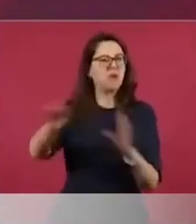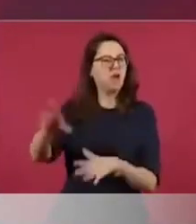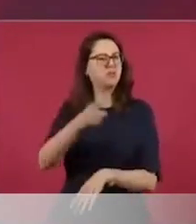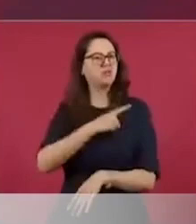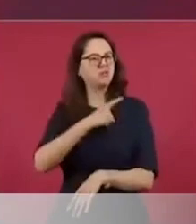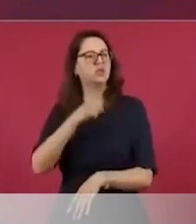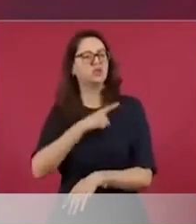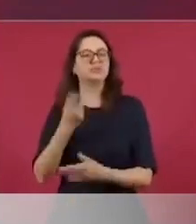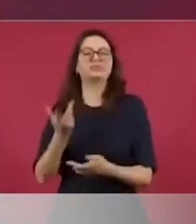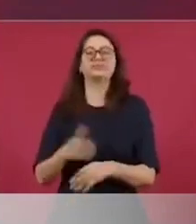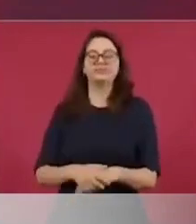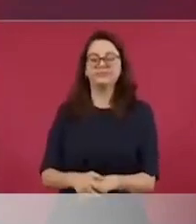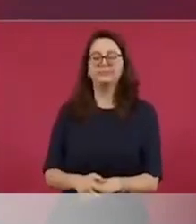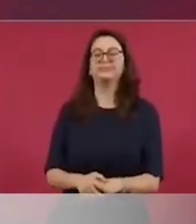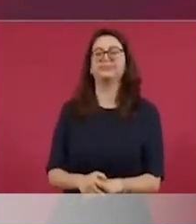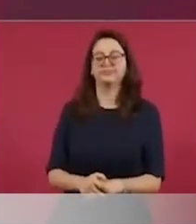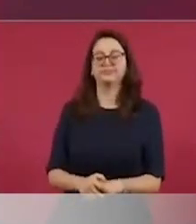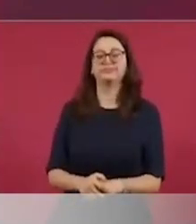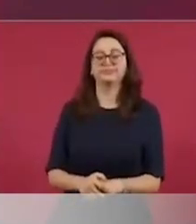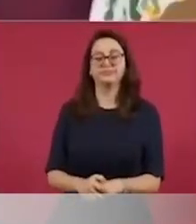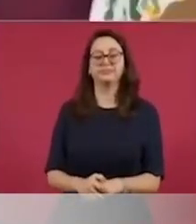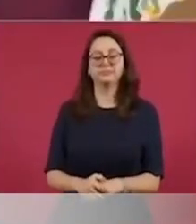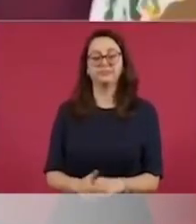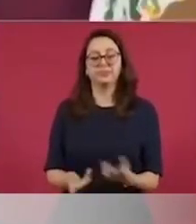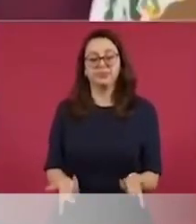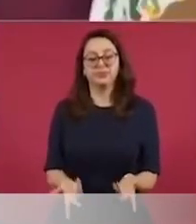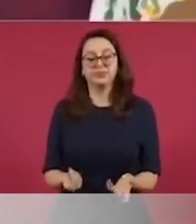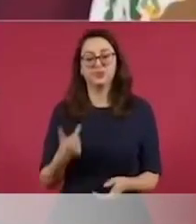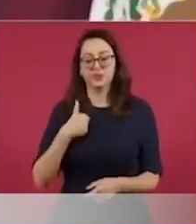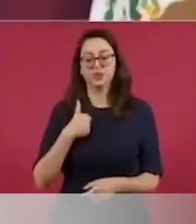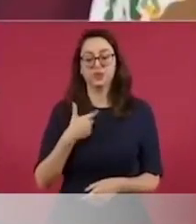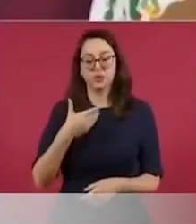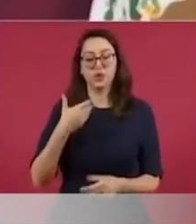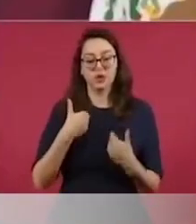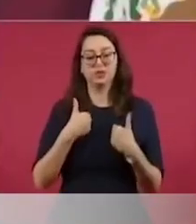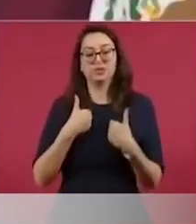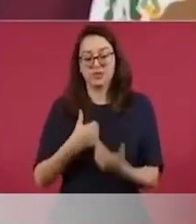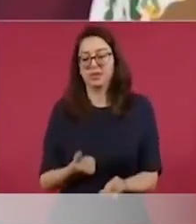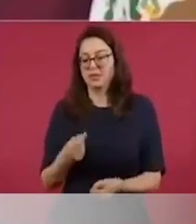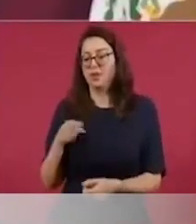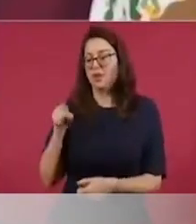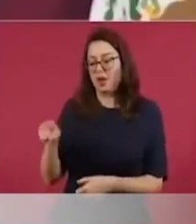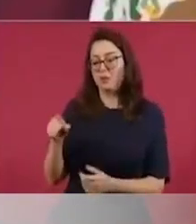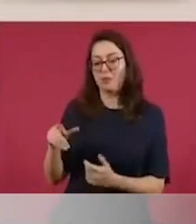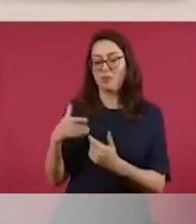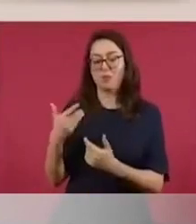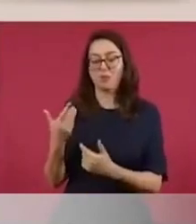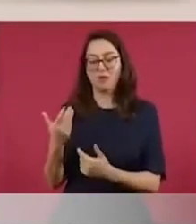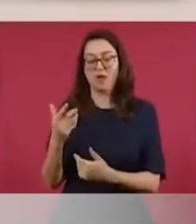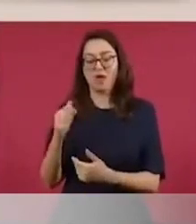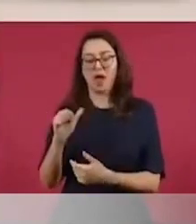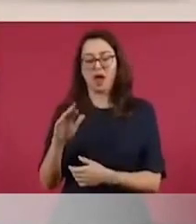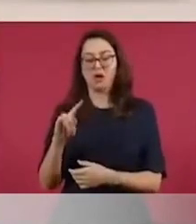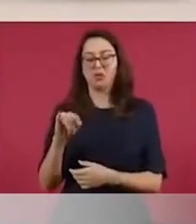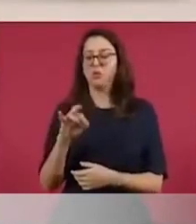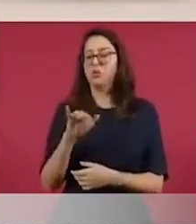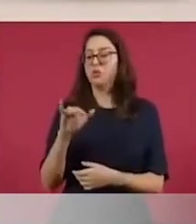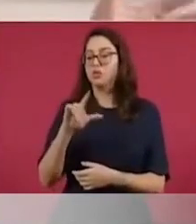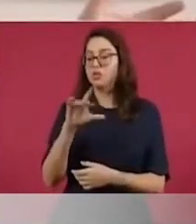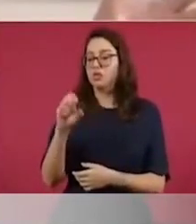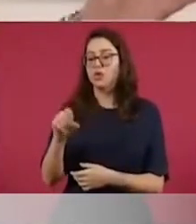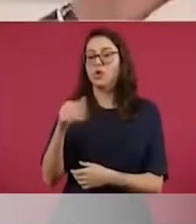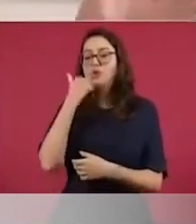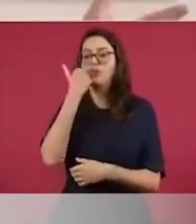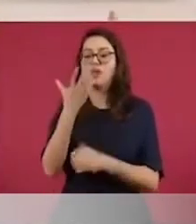porque seguramente el señor Astudillo quiere ser candidato a senador o